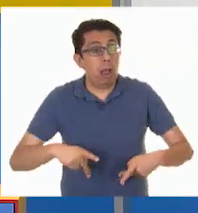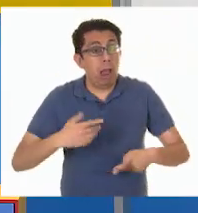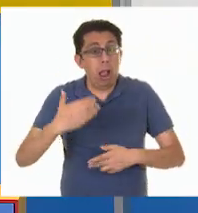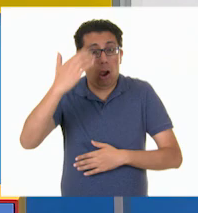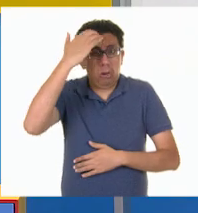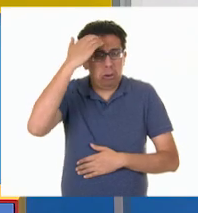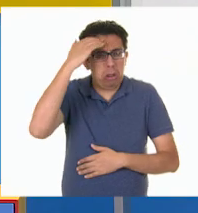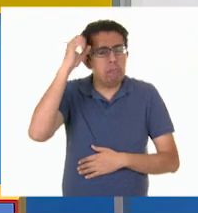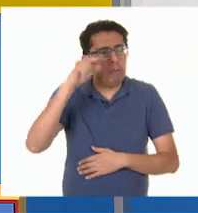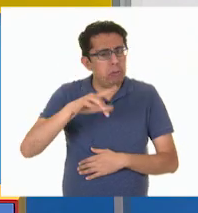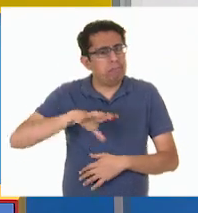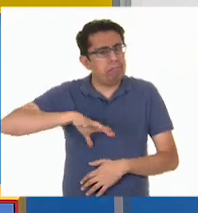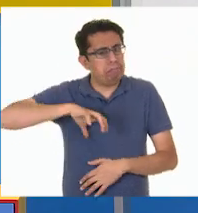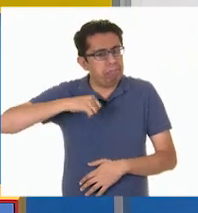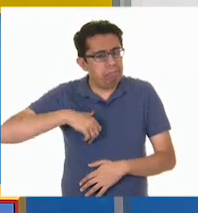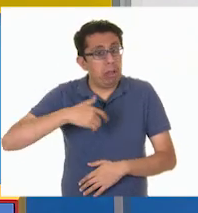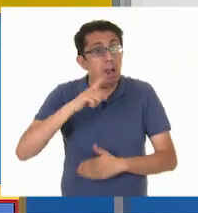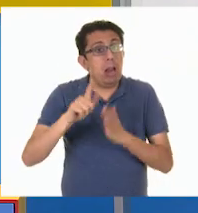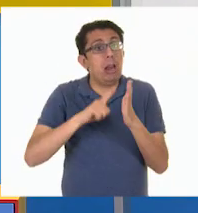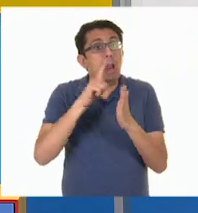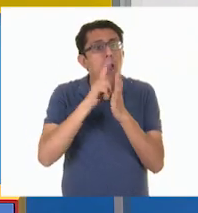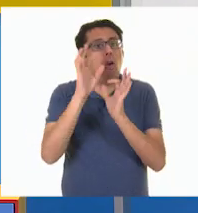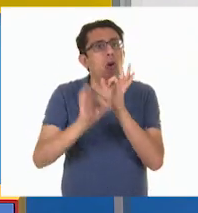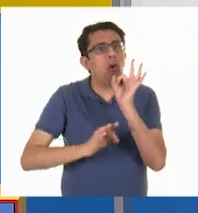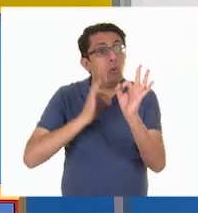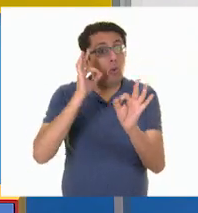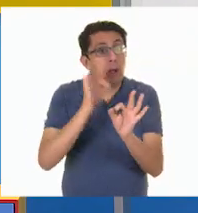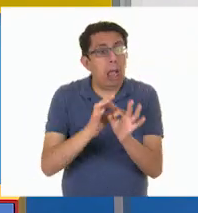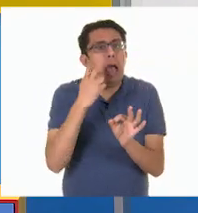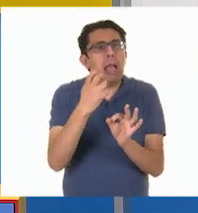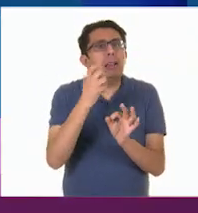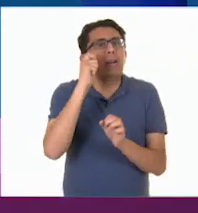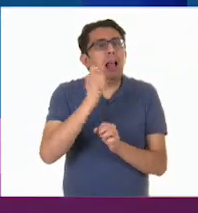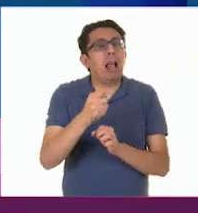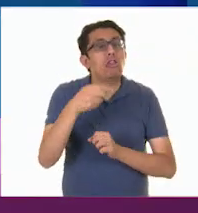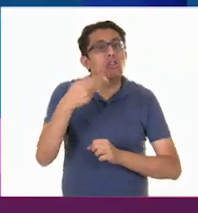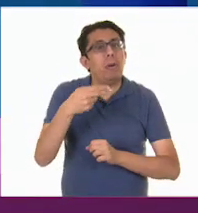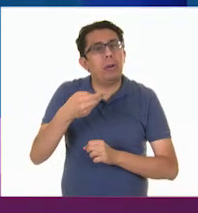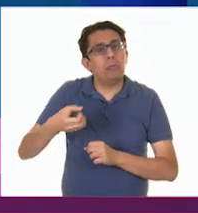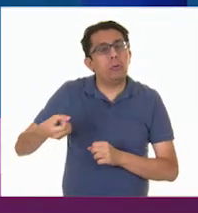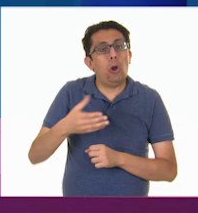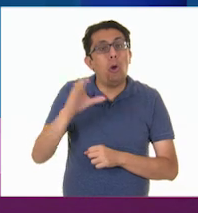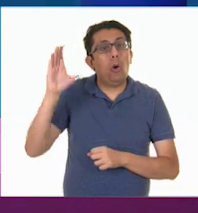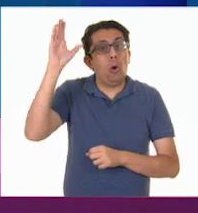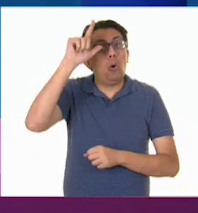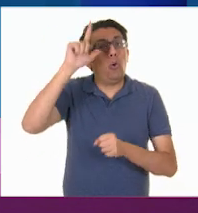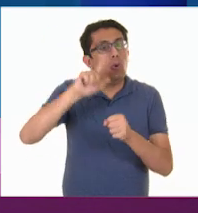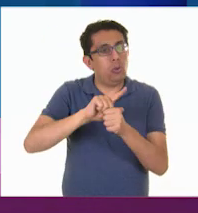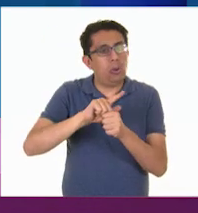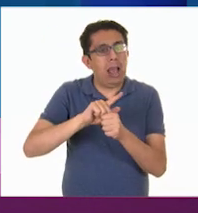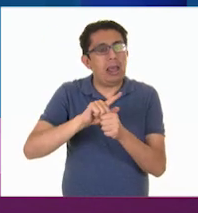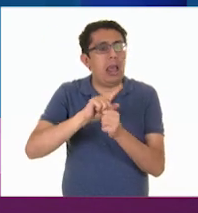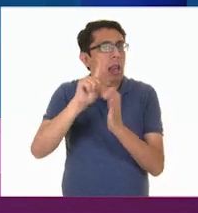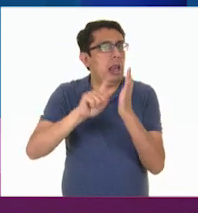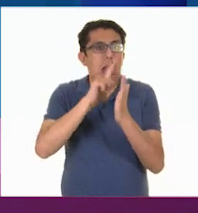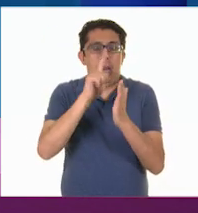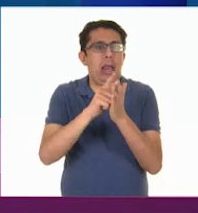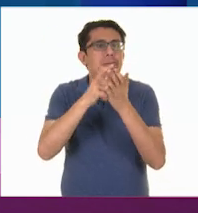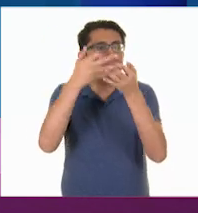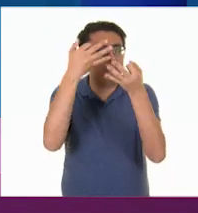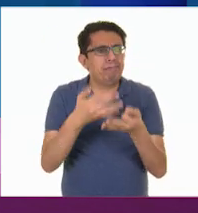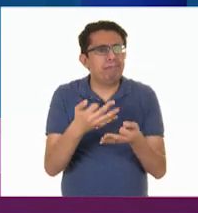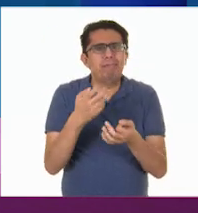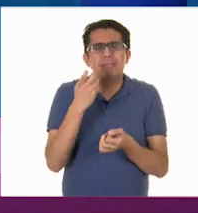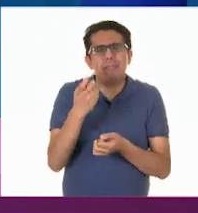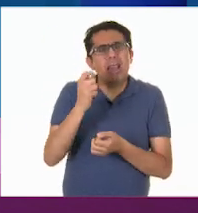por cumplir con la ley, hablamos de una cultura de legalidad. ¿Y eso de la cultura de legalidad, a qué se